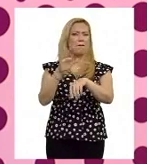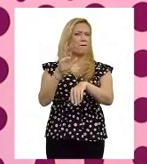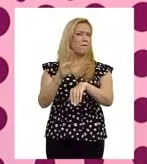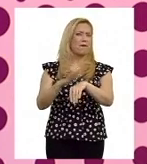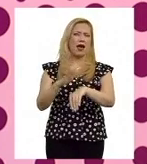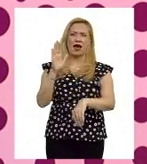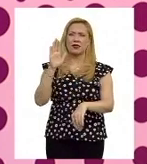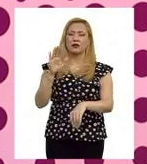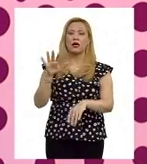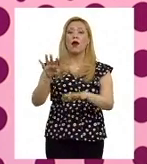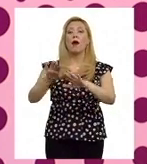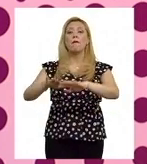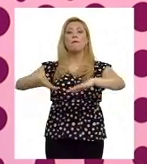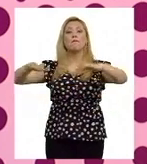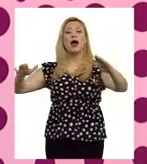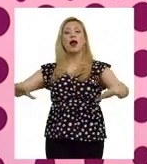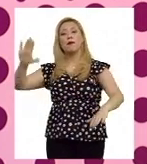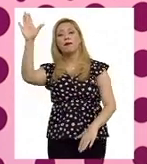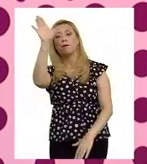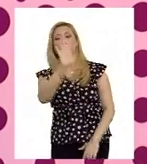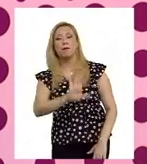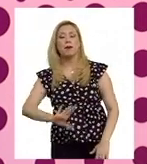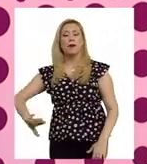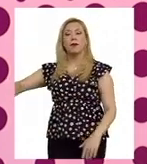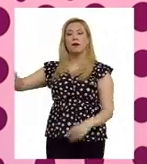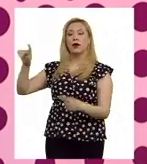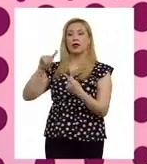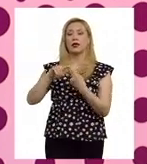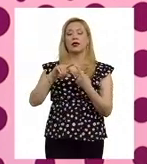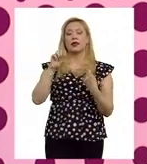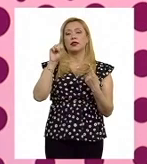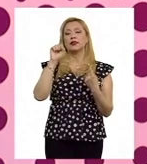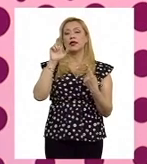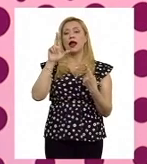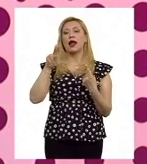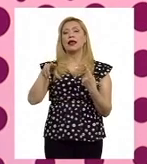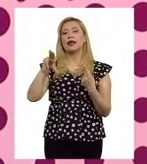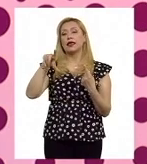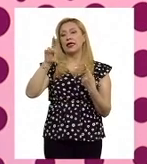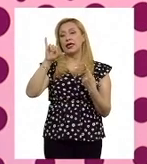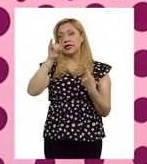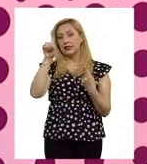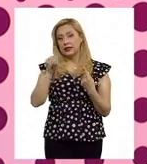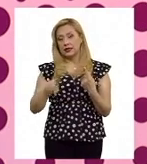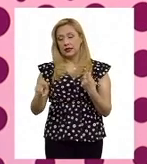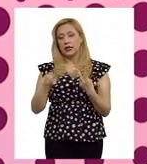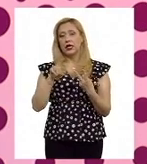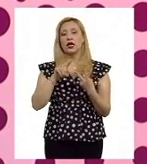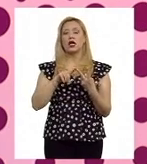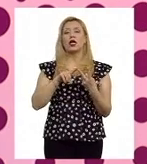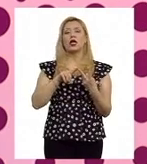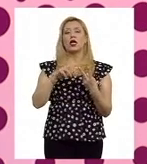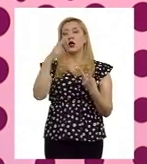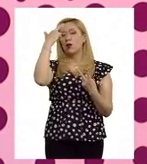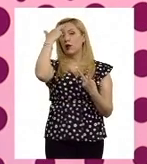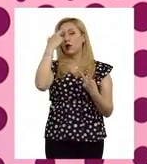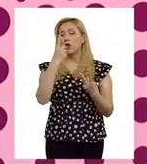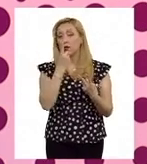están en el Pacífico, ¿sí? San Kitts y Nevis, Dominicana, bueno, Surinam no es una isla, pero es un